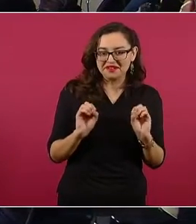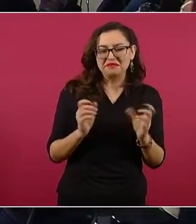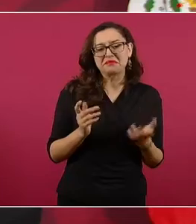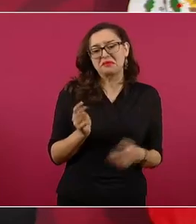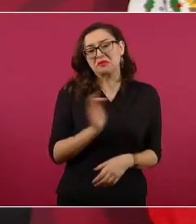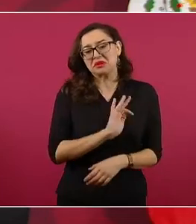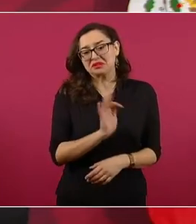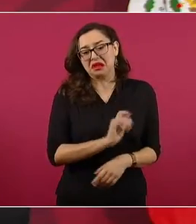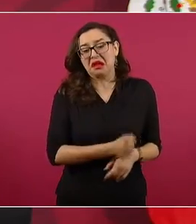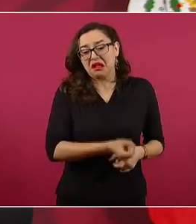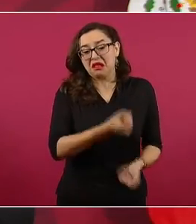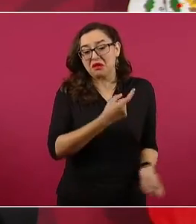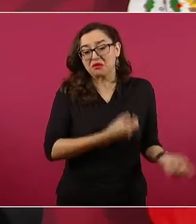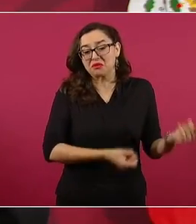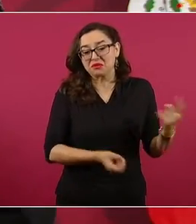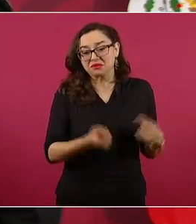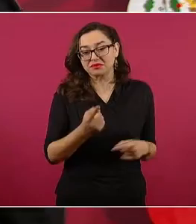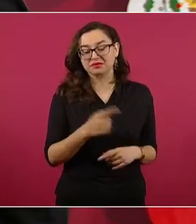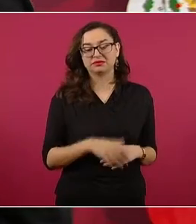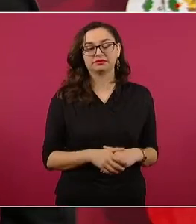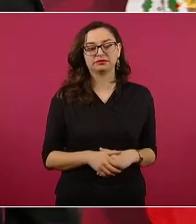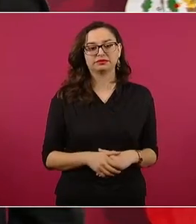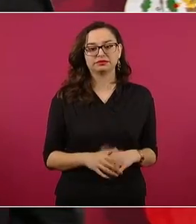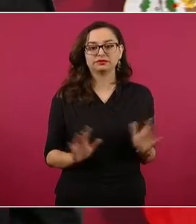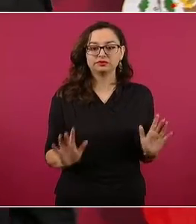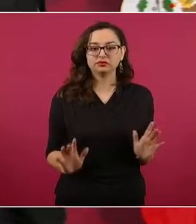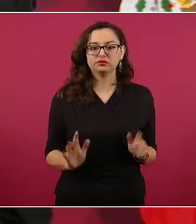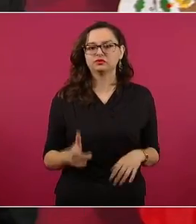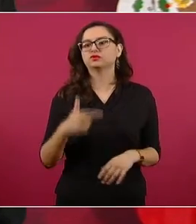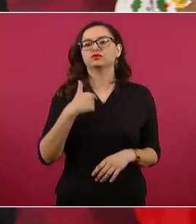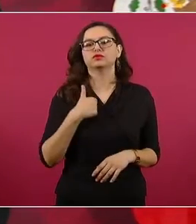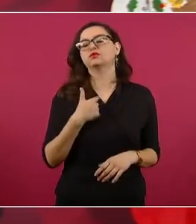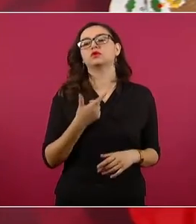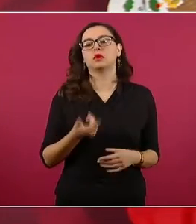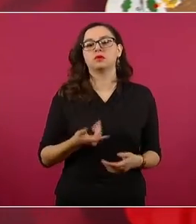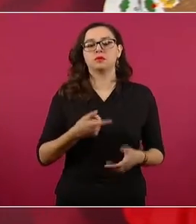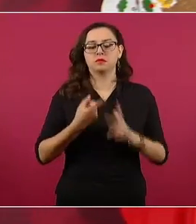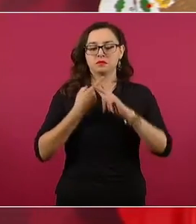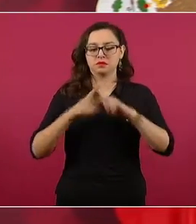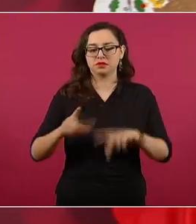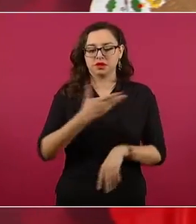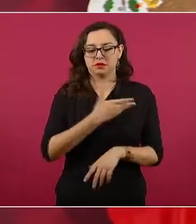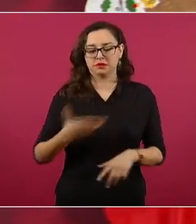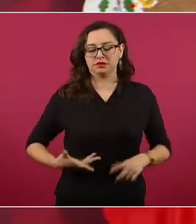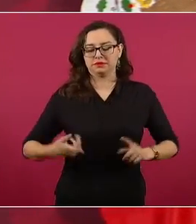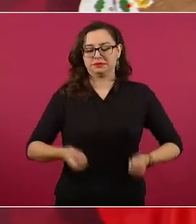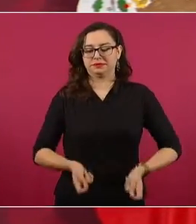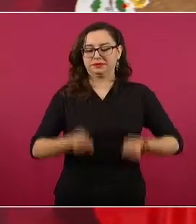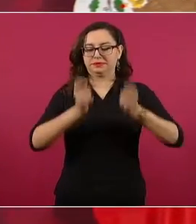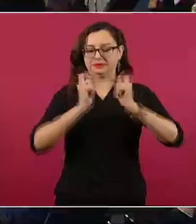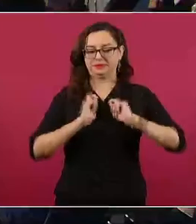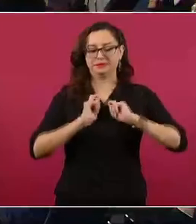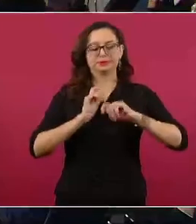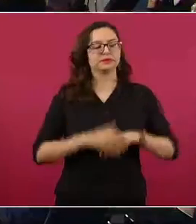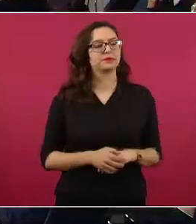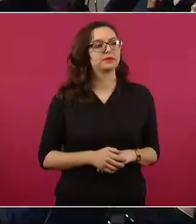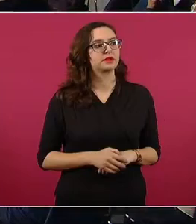Pero bueno, la primera vez que me toca nombrar a uno por